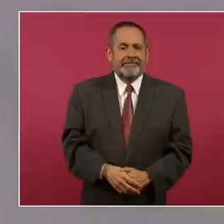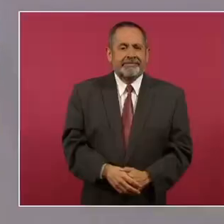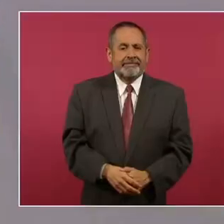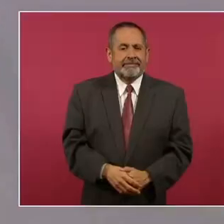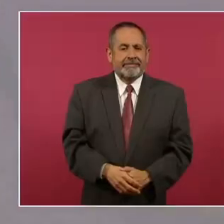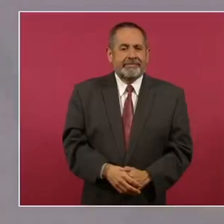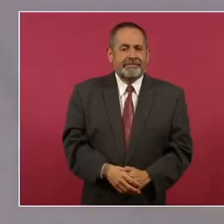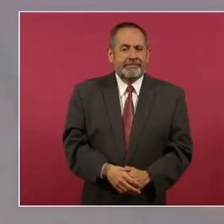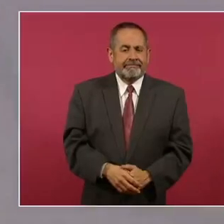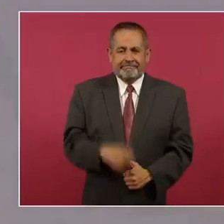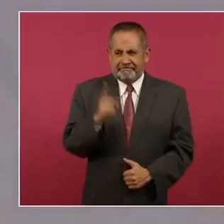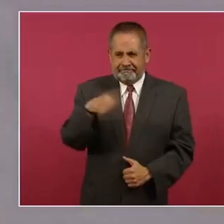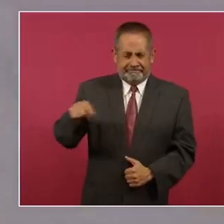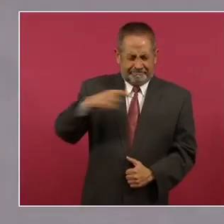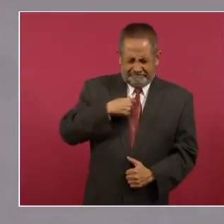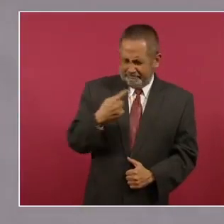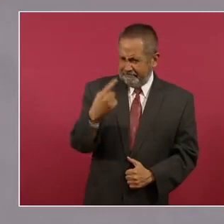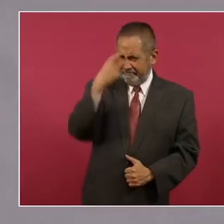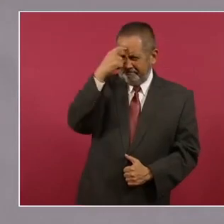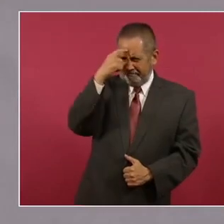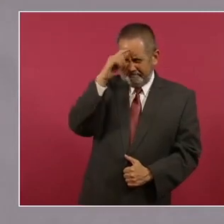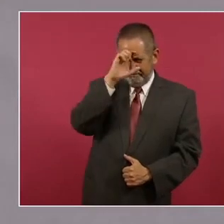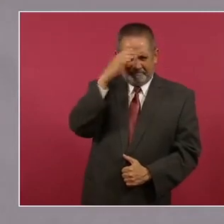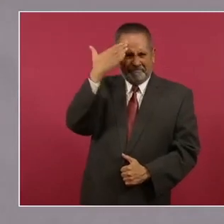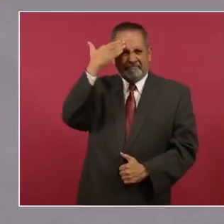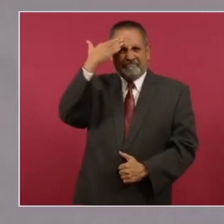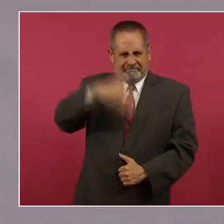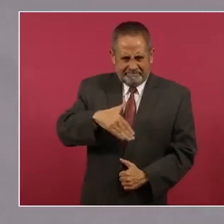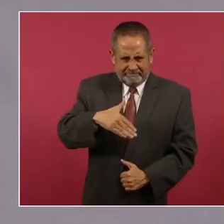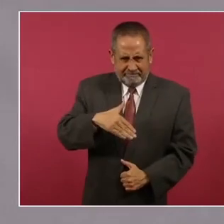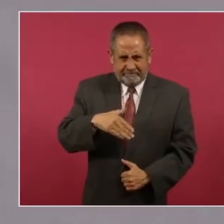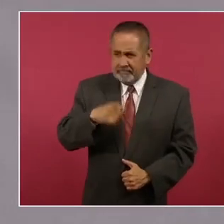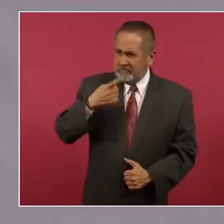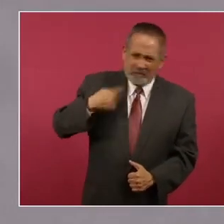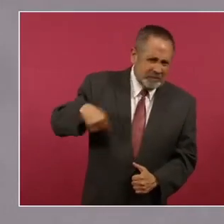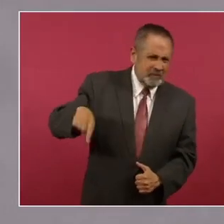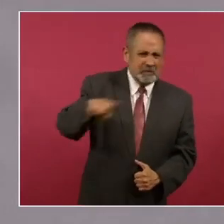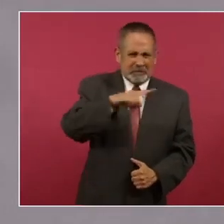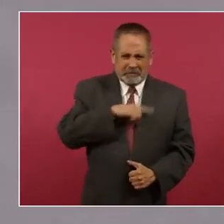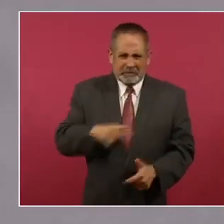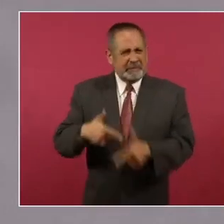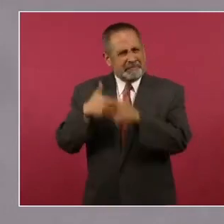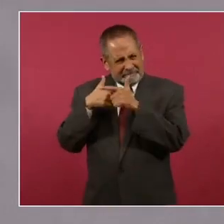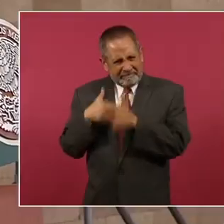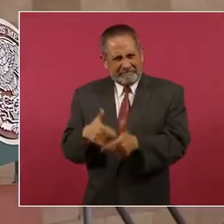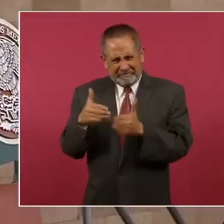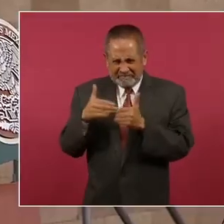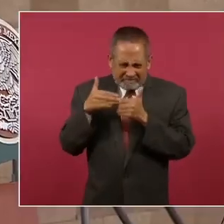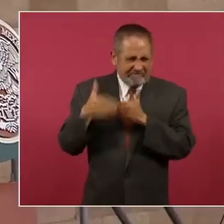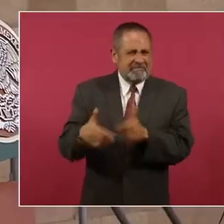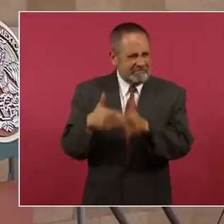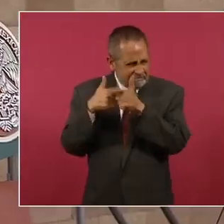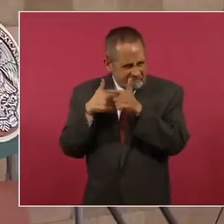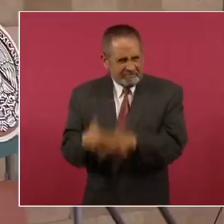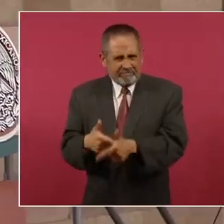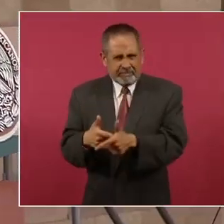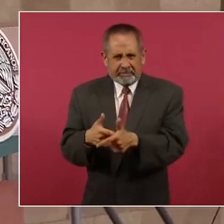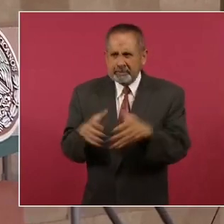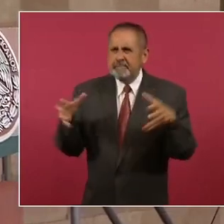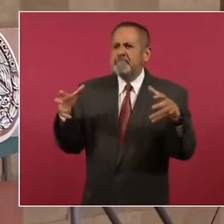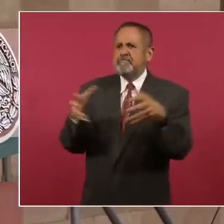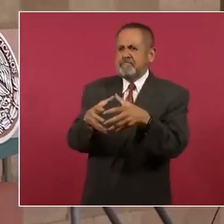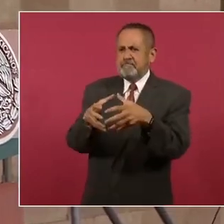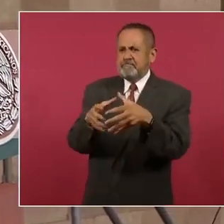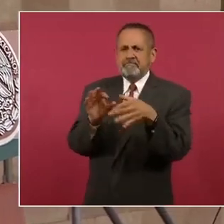Con esa conciencia vamos a seguir, con esa conciencia